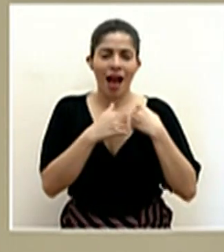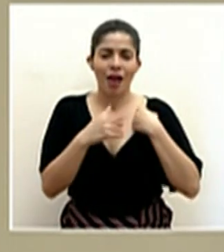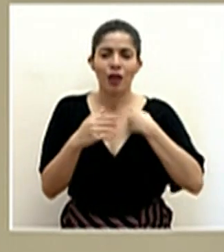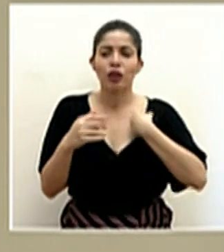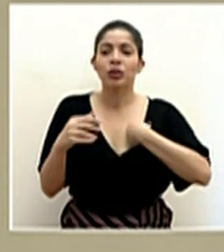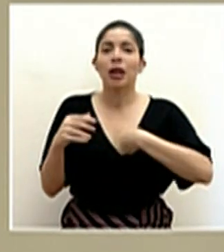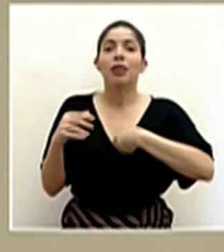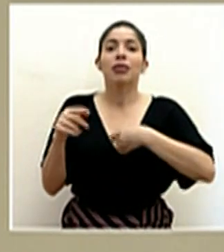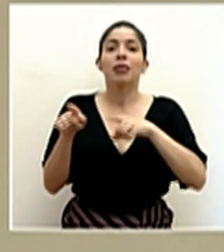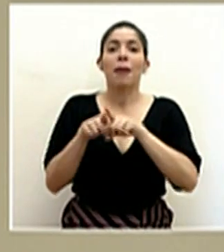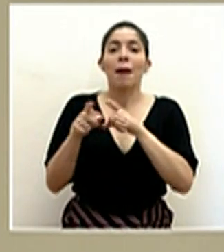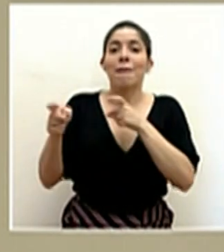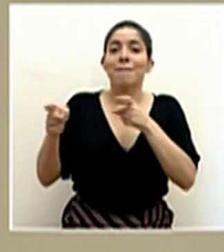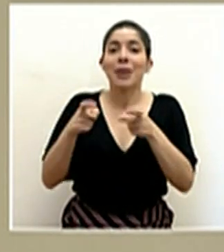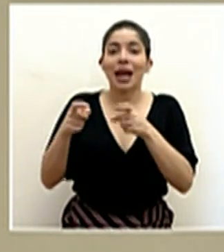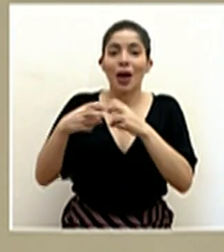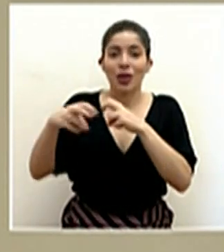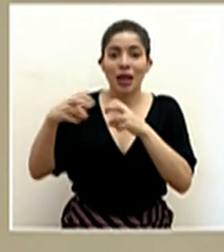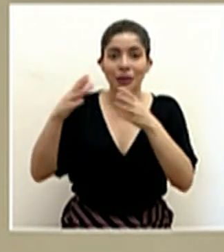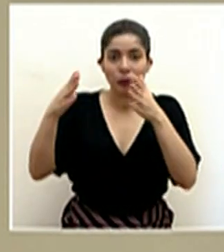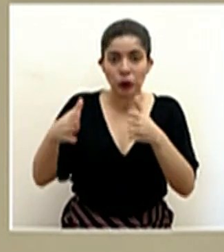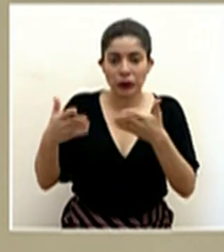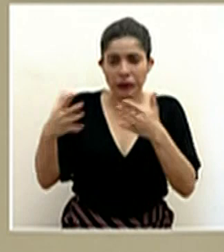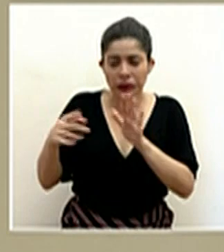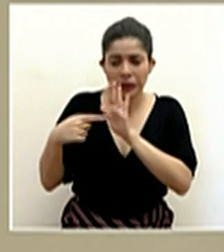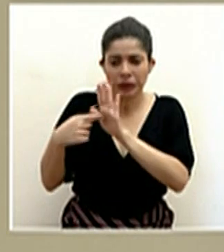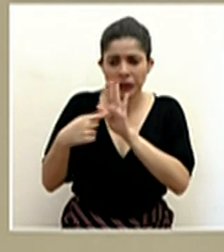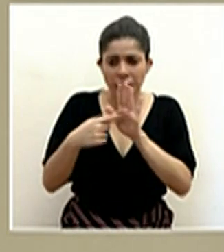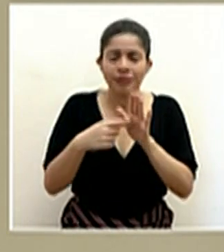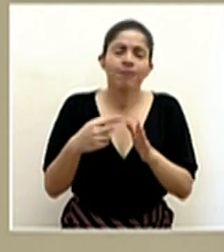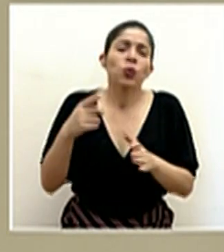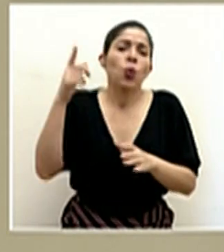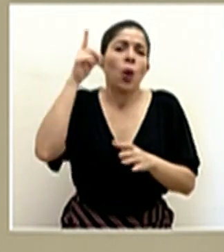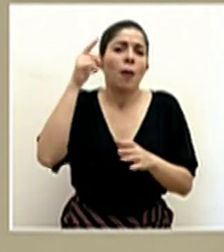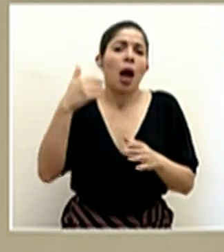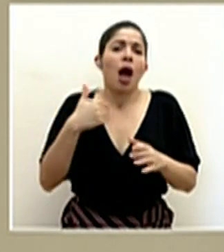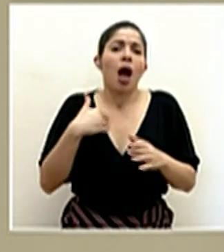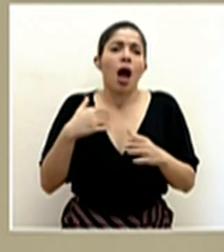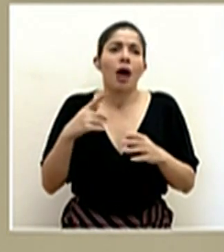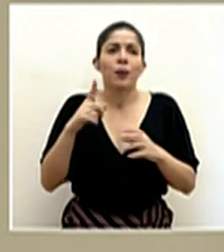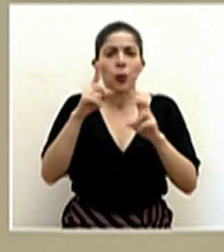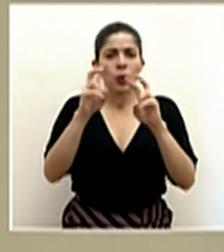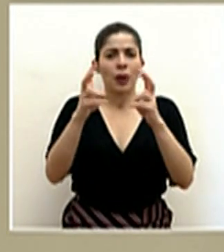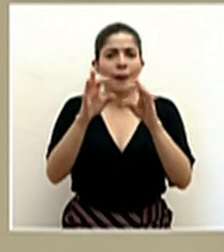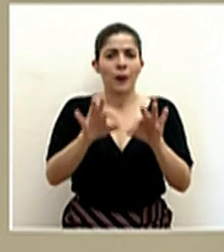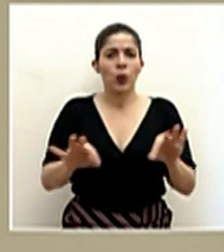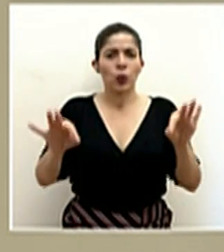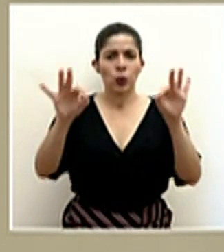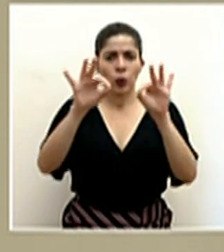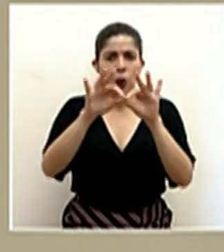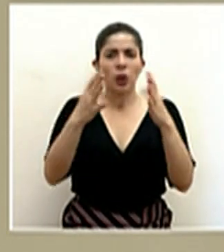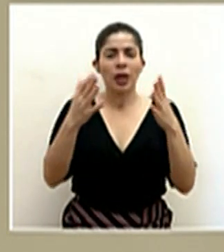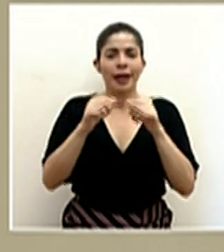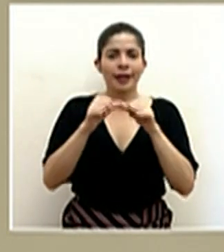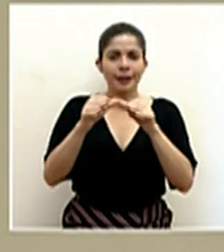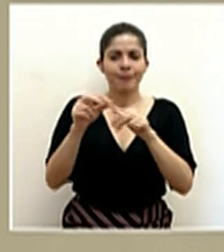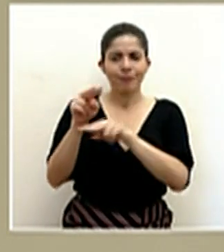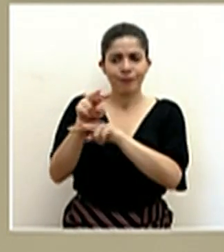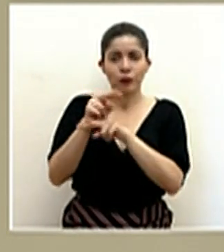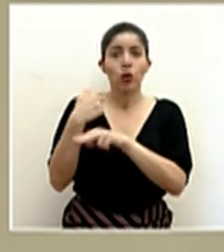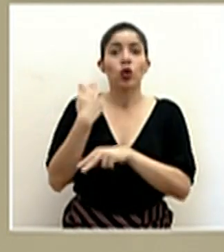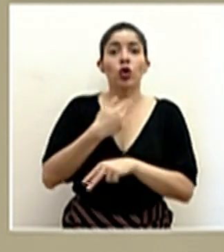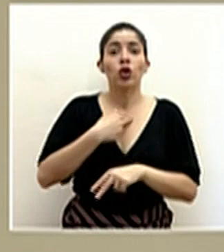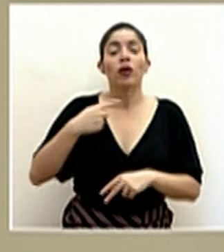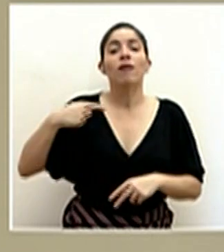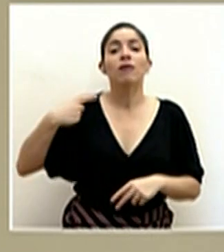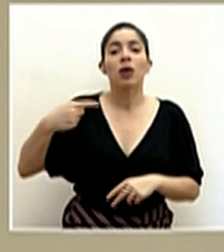y la parte del manejo a nivel de transportistas, pues obviamente existe un asunto que es muy importante, que es esa supervisión. Nosotros